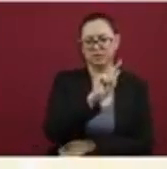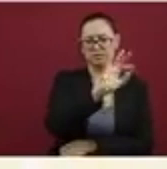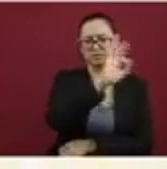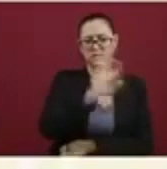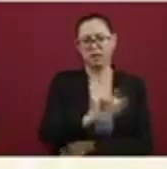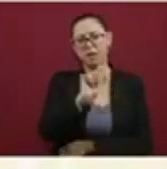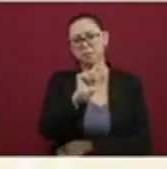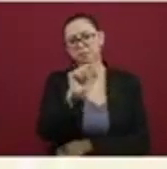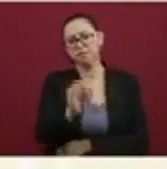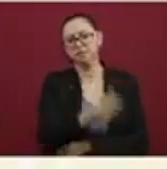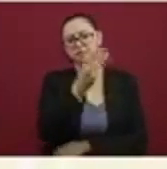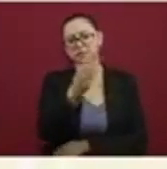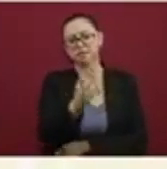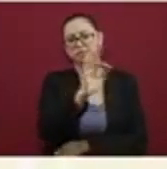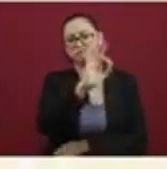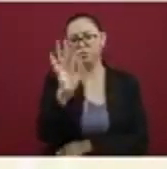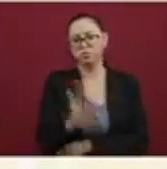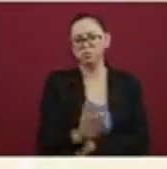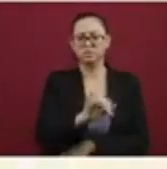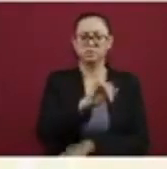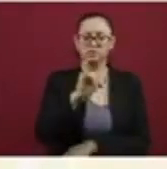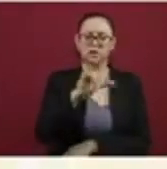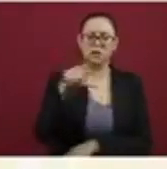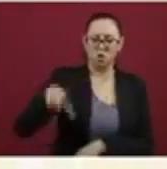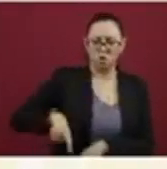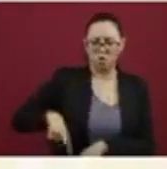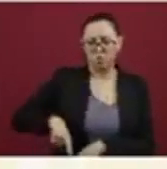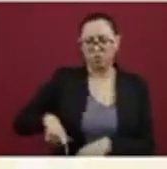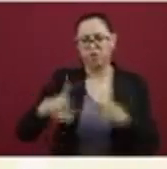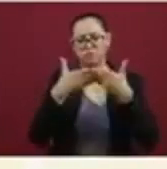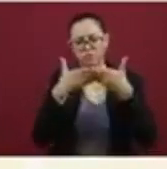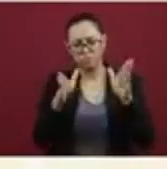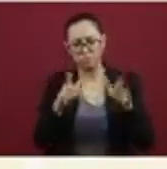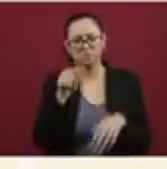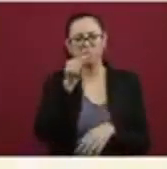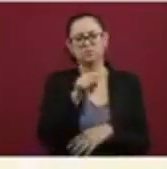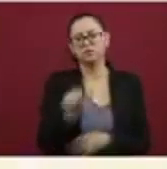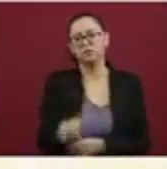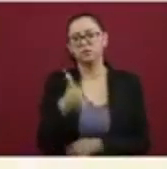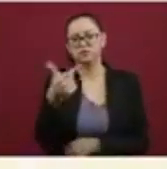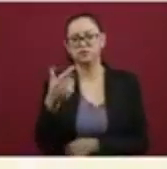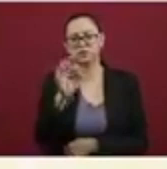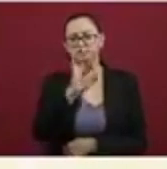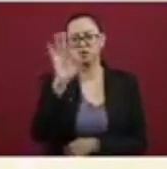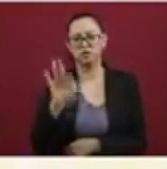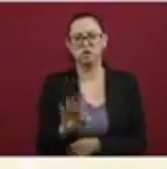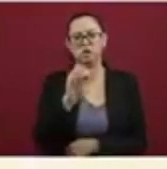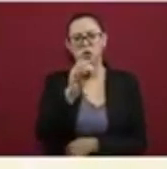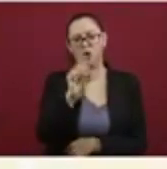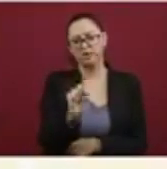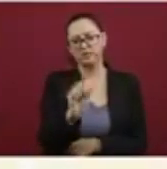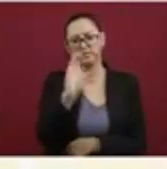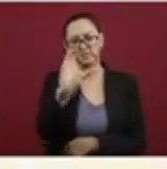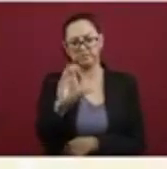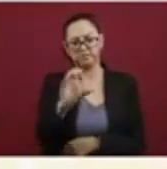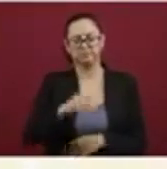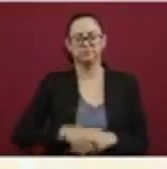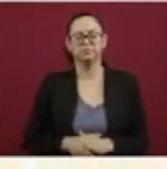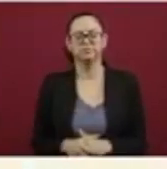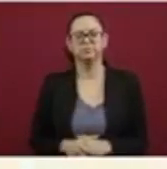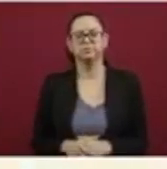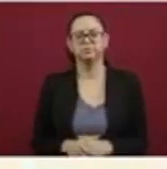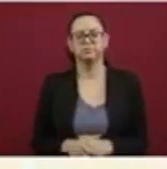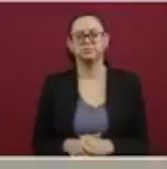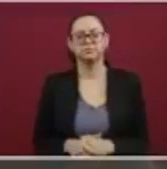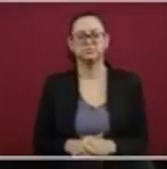23% en instituciones públicas, en el sector público, y 7% en organizaciones de la sociedad civil.